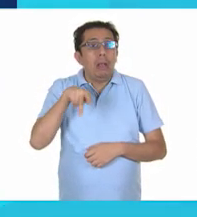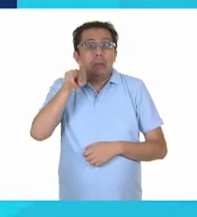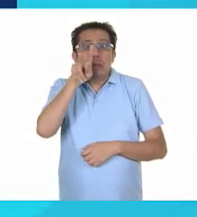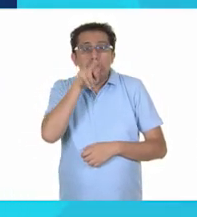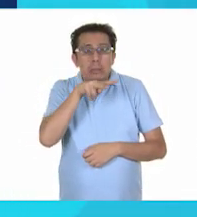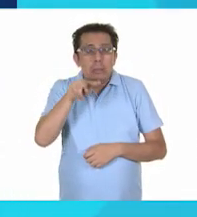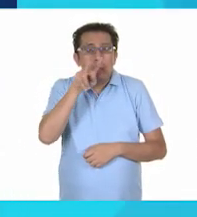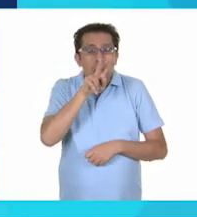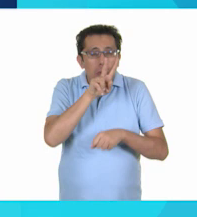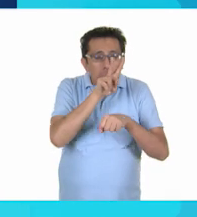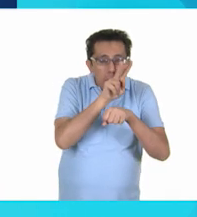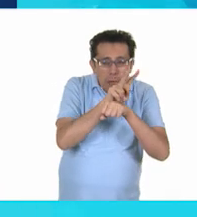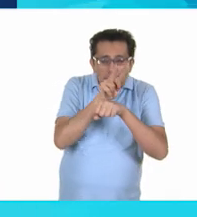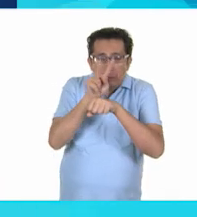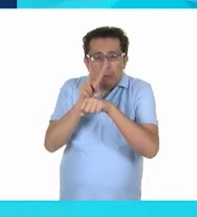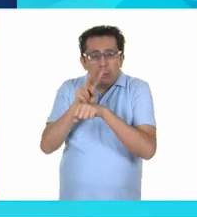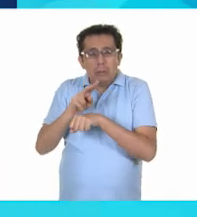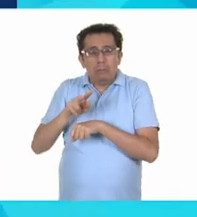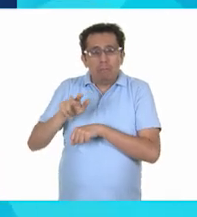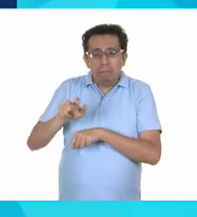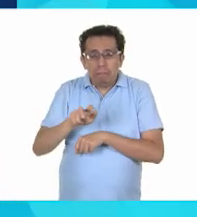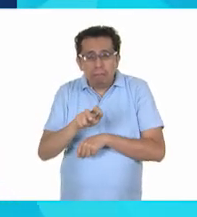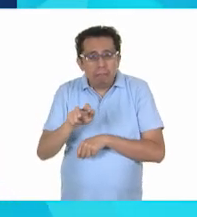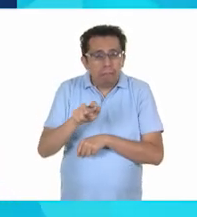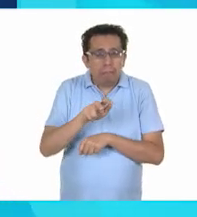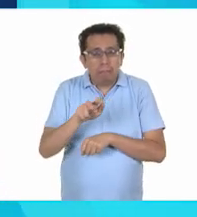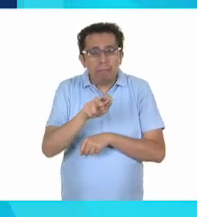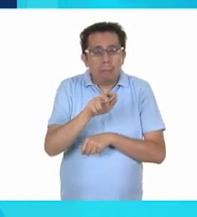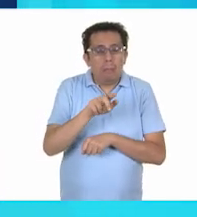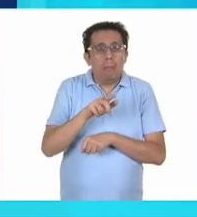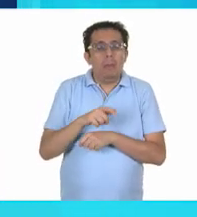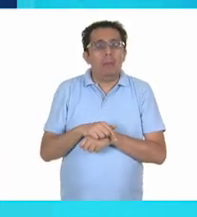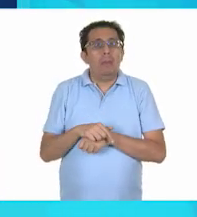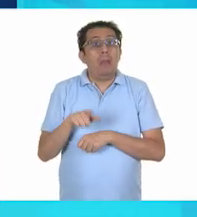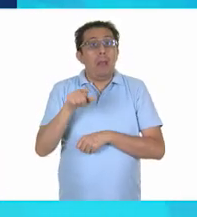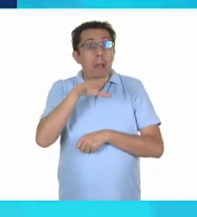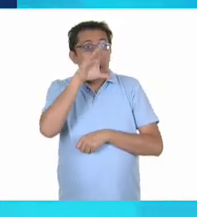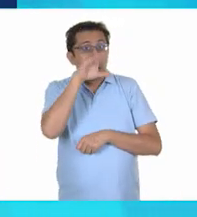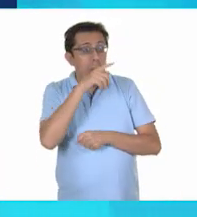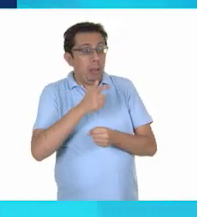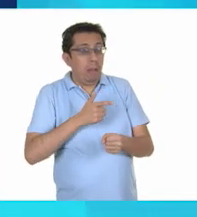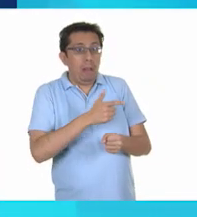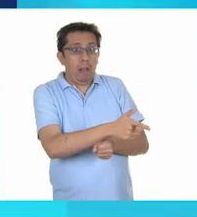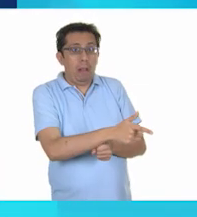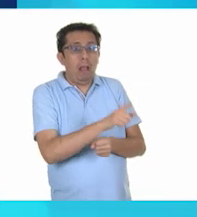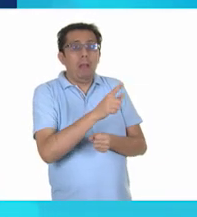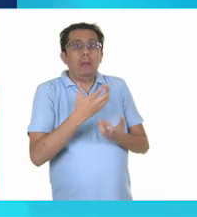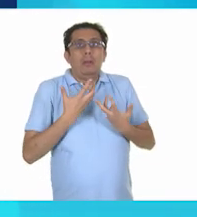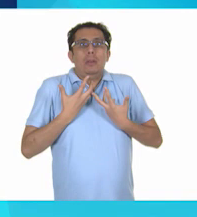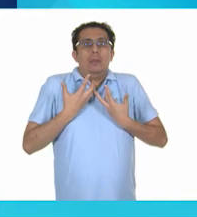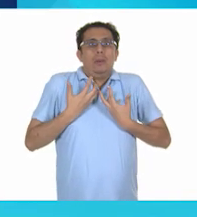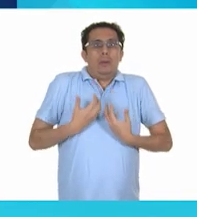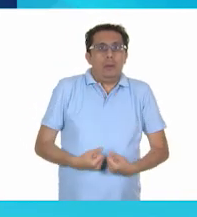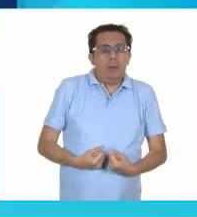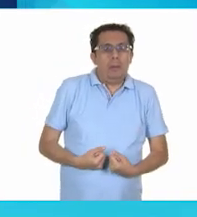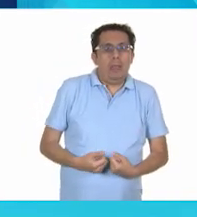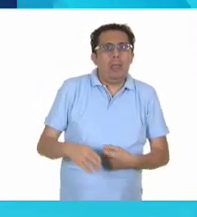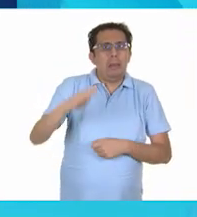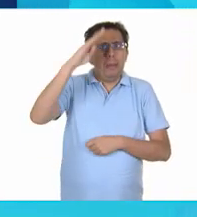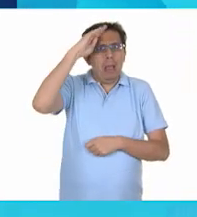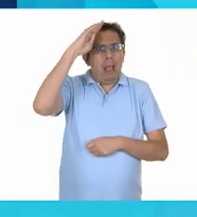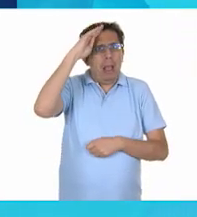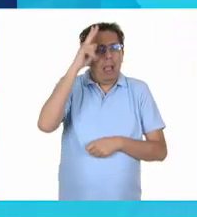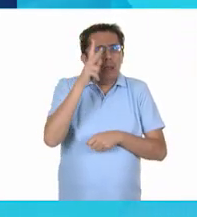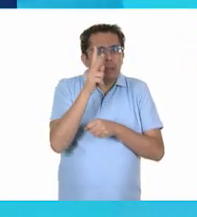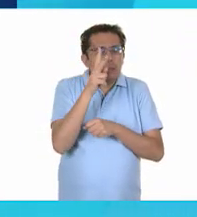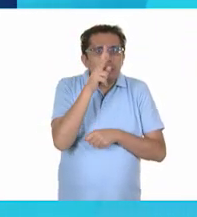cuenta de que una serpiente lo observaba y se acercaba lentamente. Cuando el pato la vio,